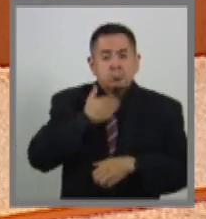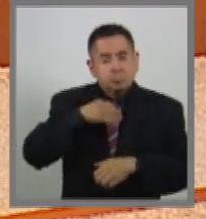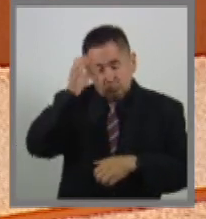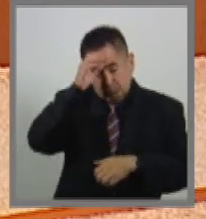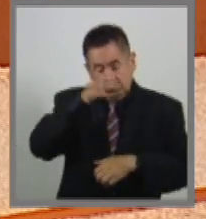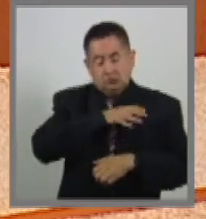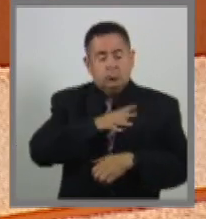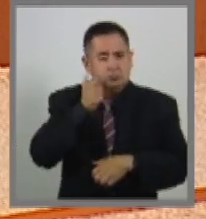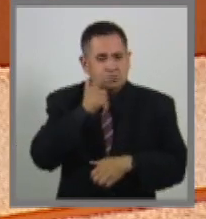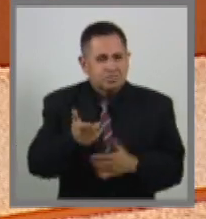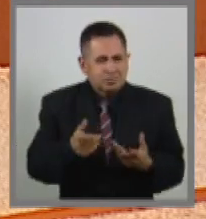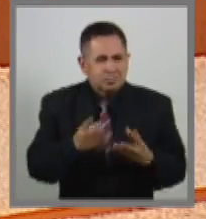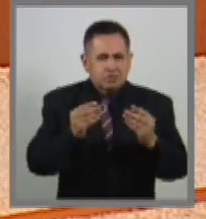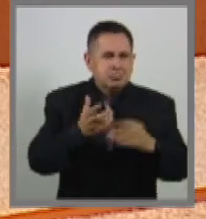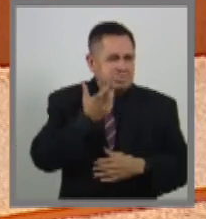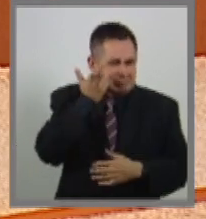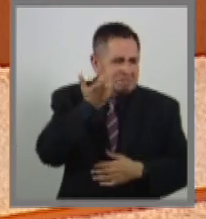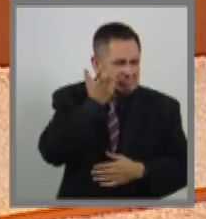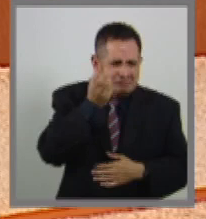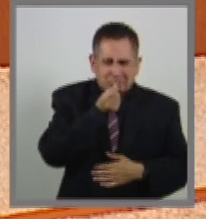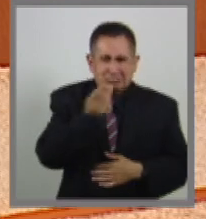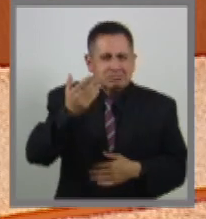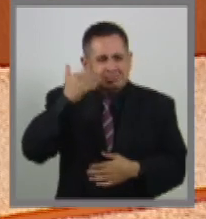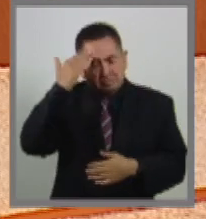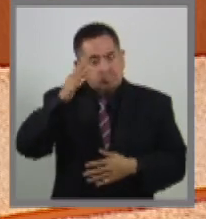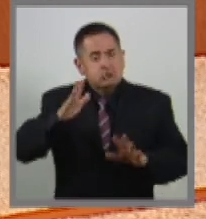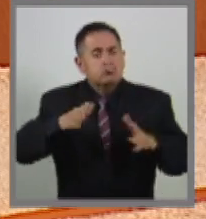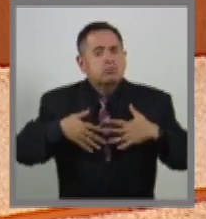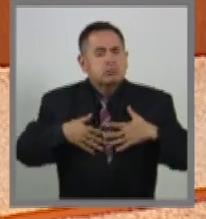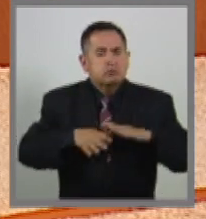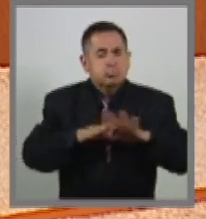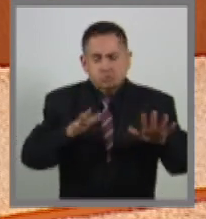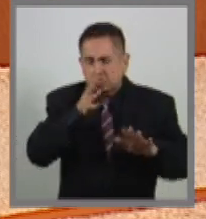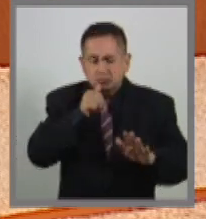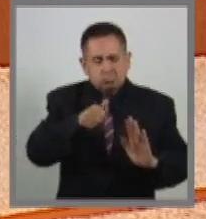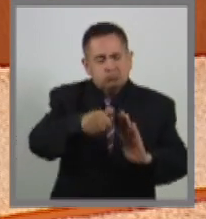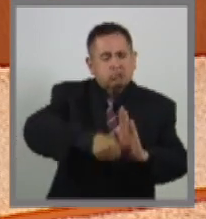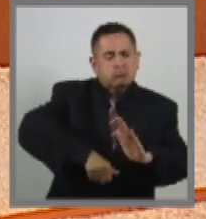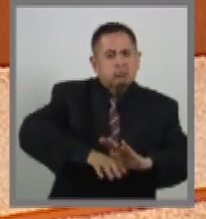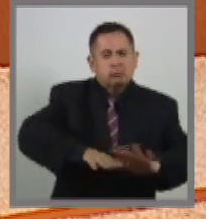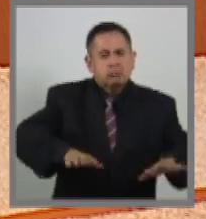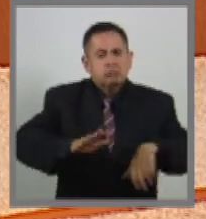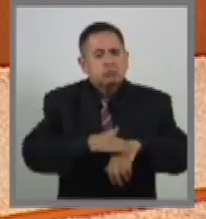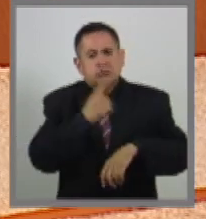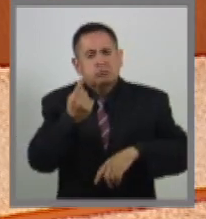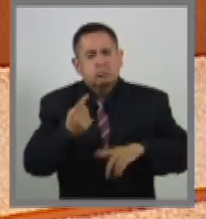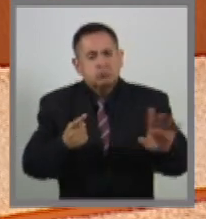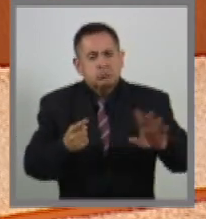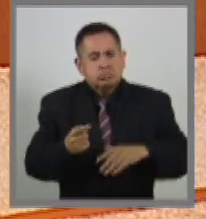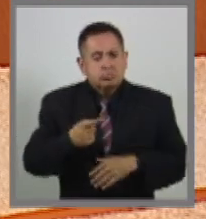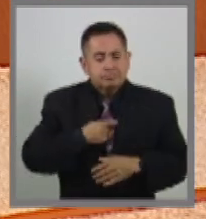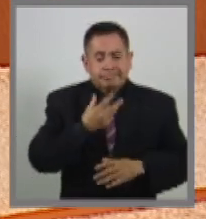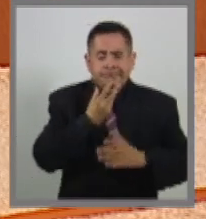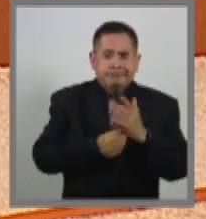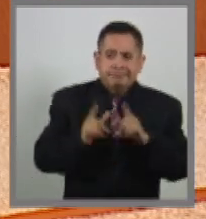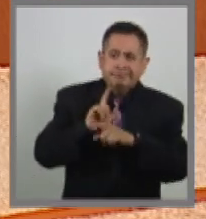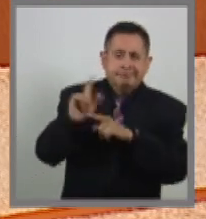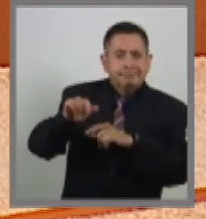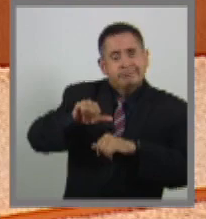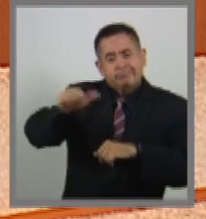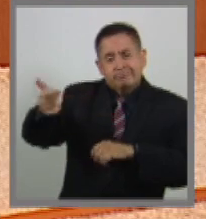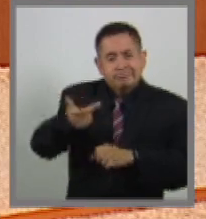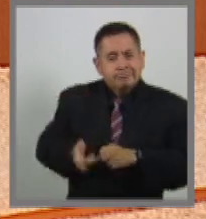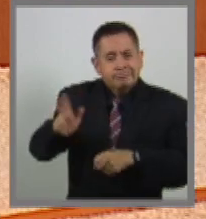conciencia, muchos mañosos salen y dicen, mira, yo ya no te puedo operar porque me tengo que ir corriendo a checar a la